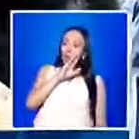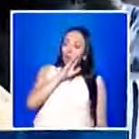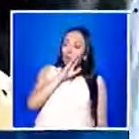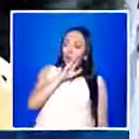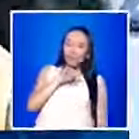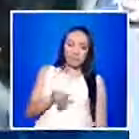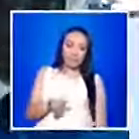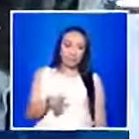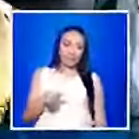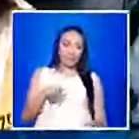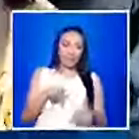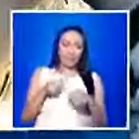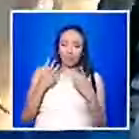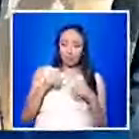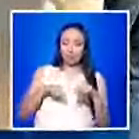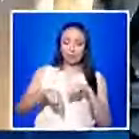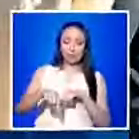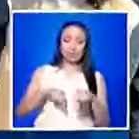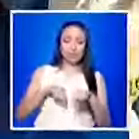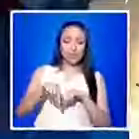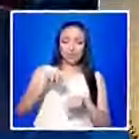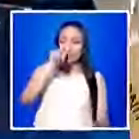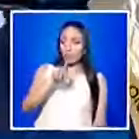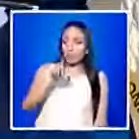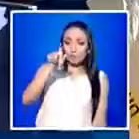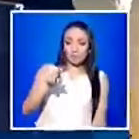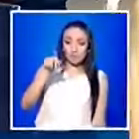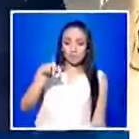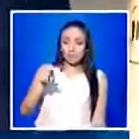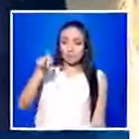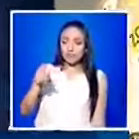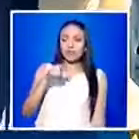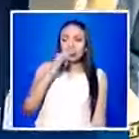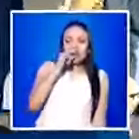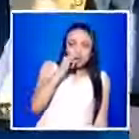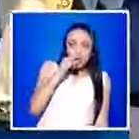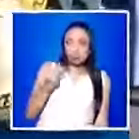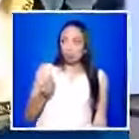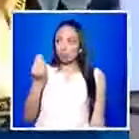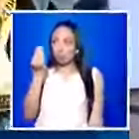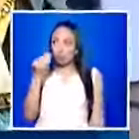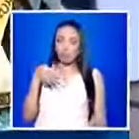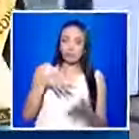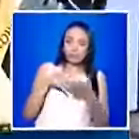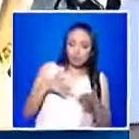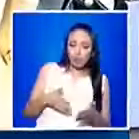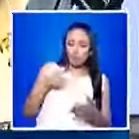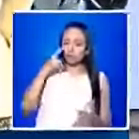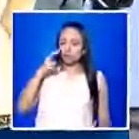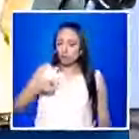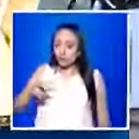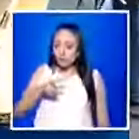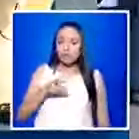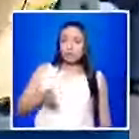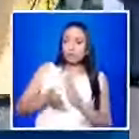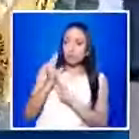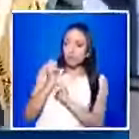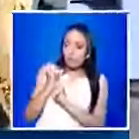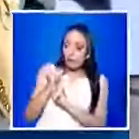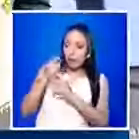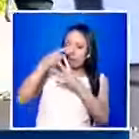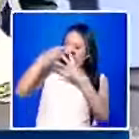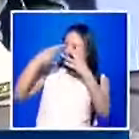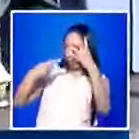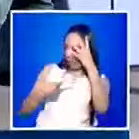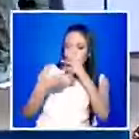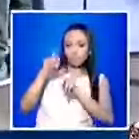de tránsito de muchas personas, niños, jóvenes, estudiantes, turistas, personas que se van al trabajo, personas